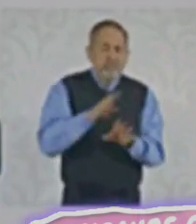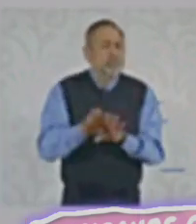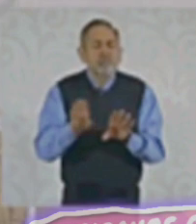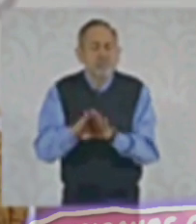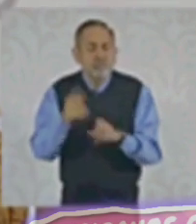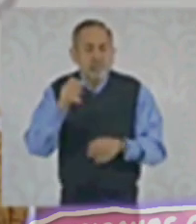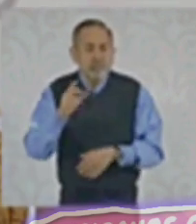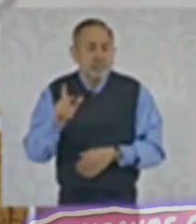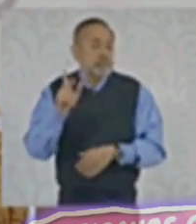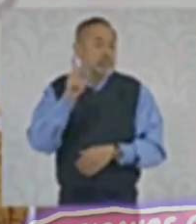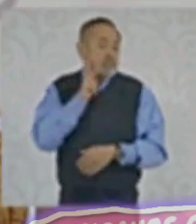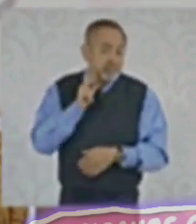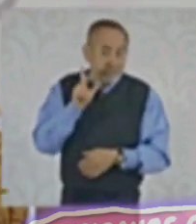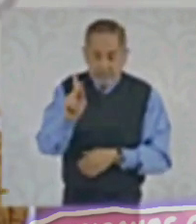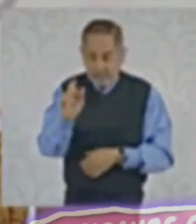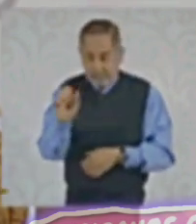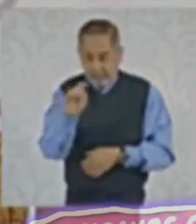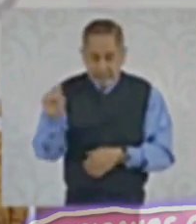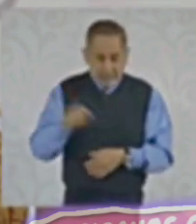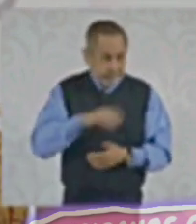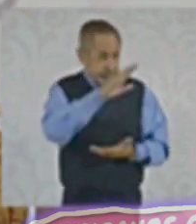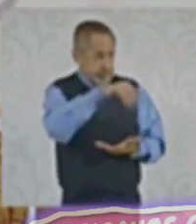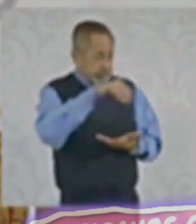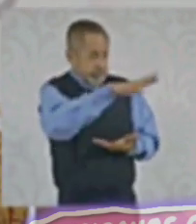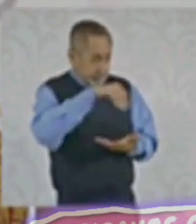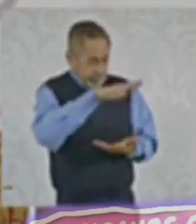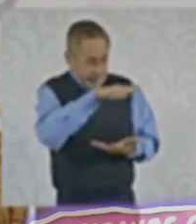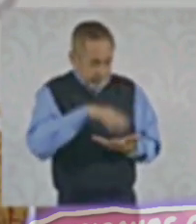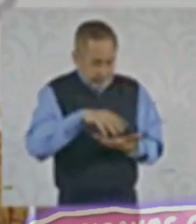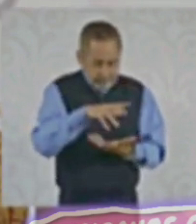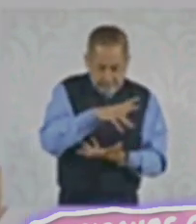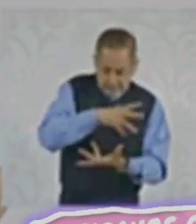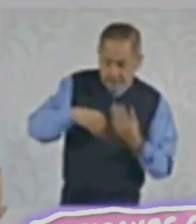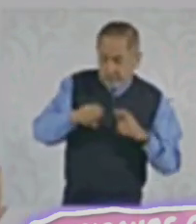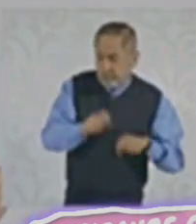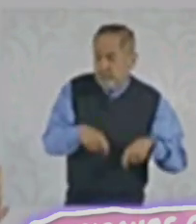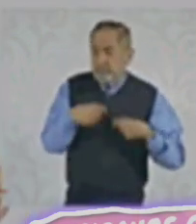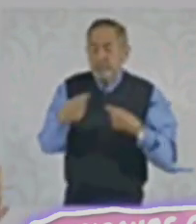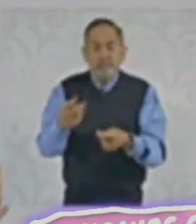Prácticamente todos los recursos de Pemex entraban a la tesorería,